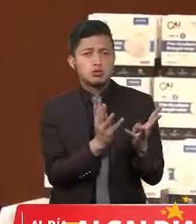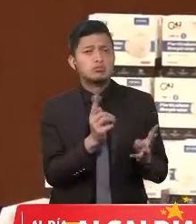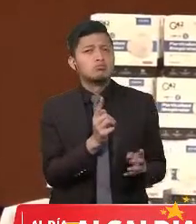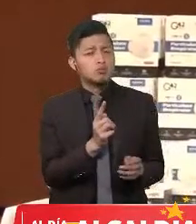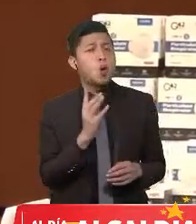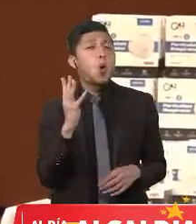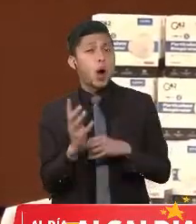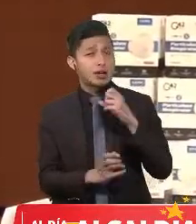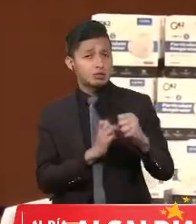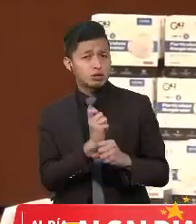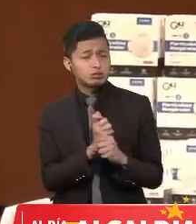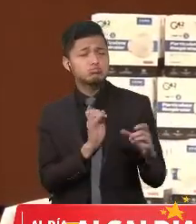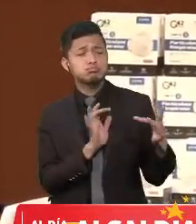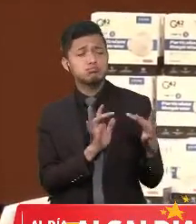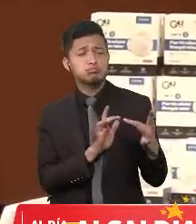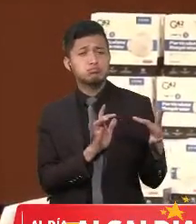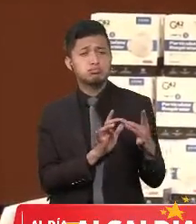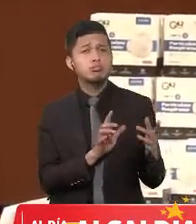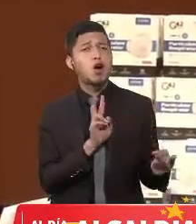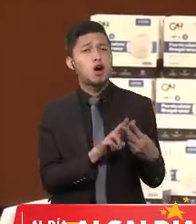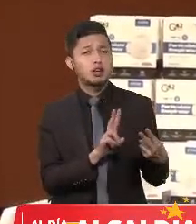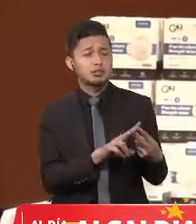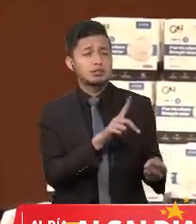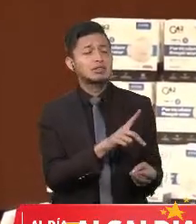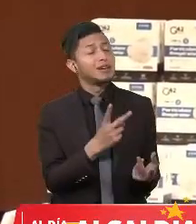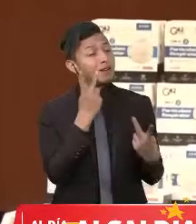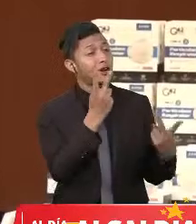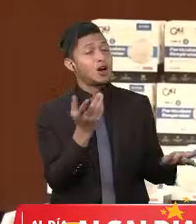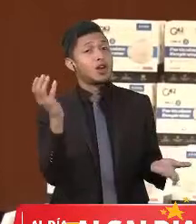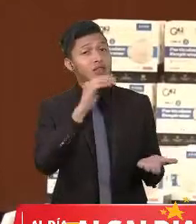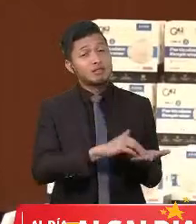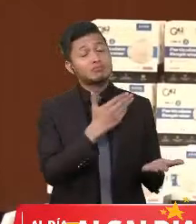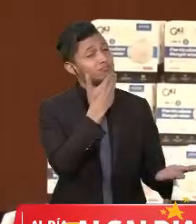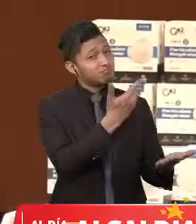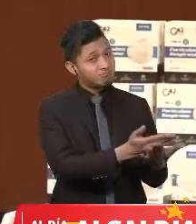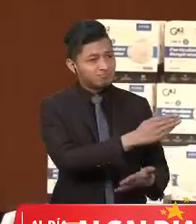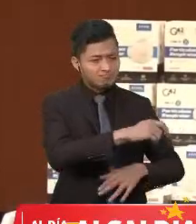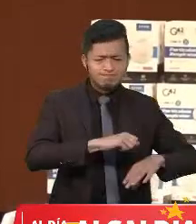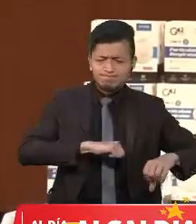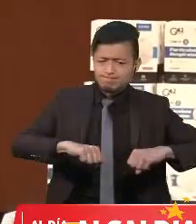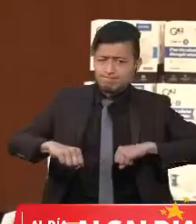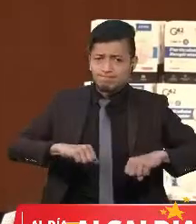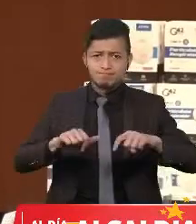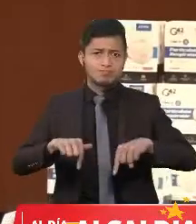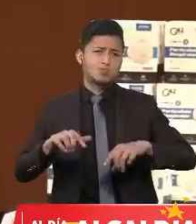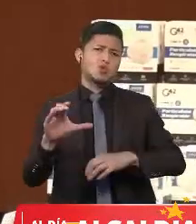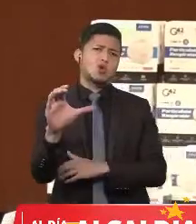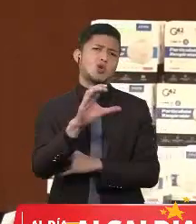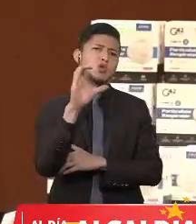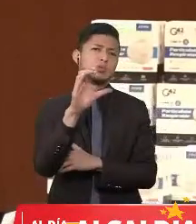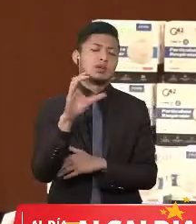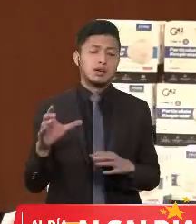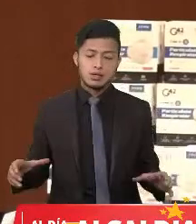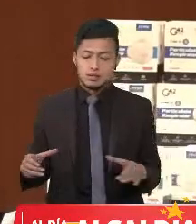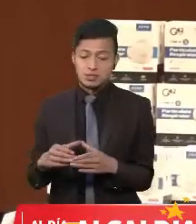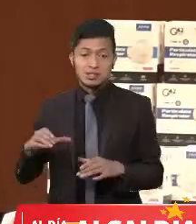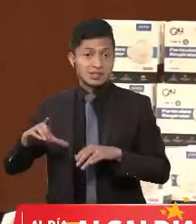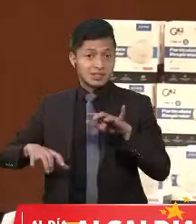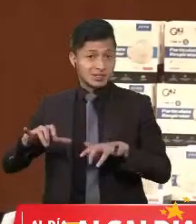ver. Mil gracias, Jaime, por tu gestión, como siempre, para Colombia. A nuestro equipo de la Secretaría de